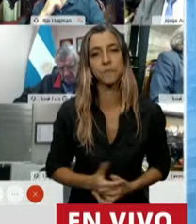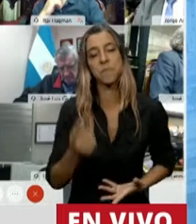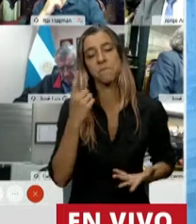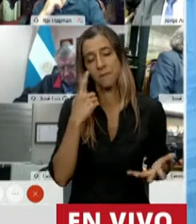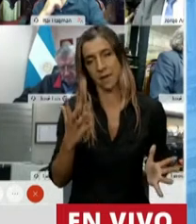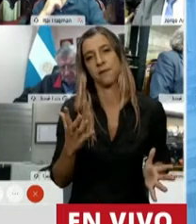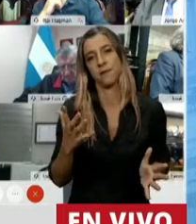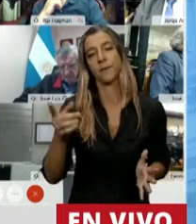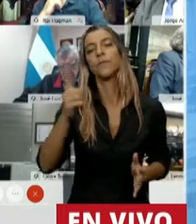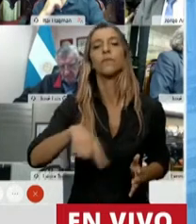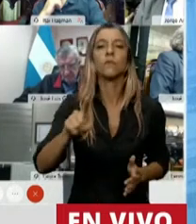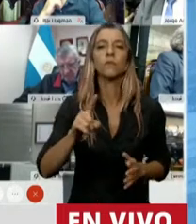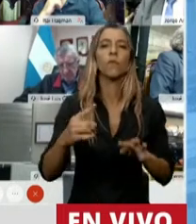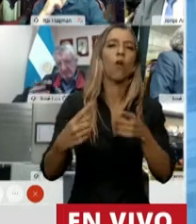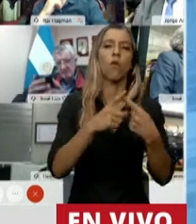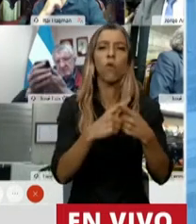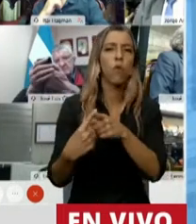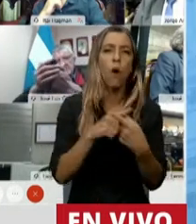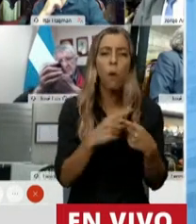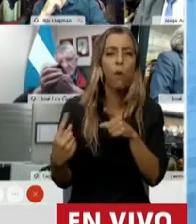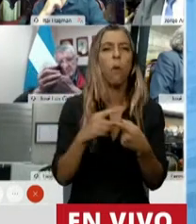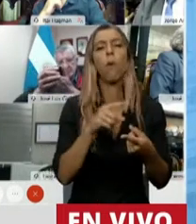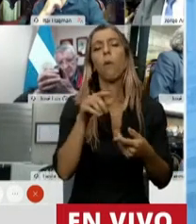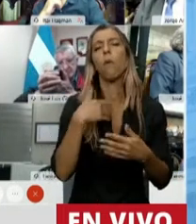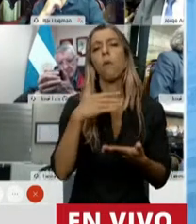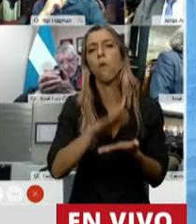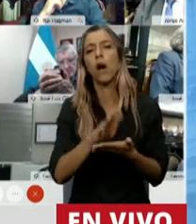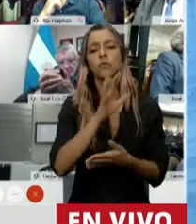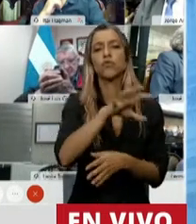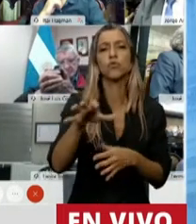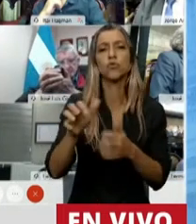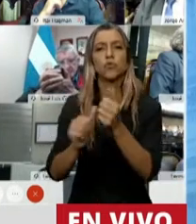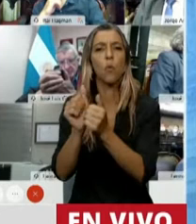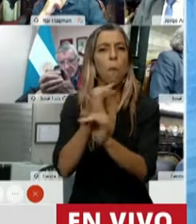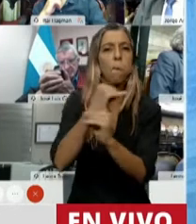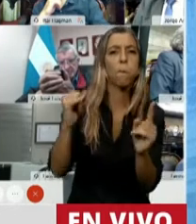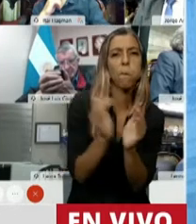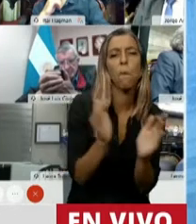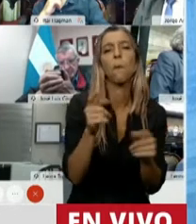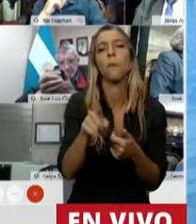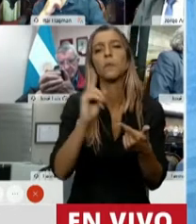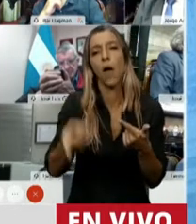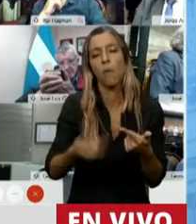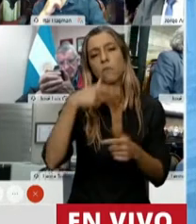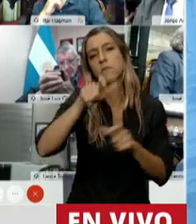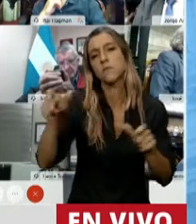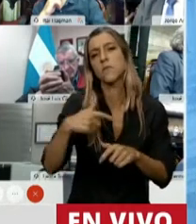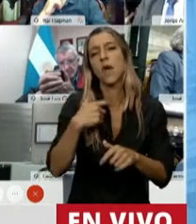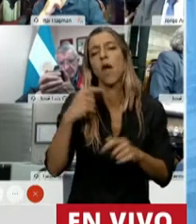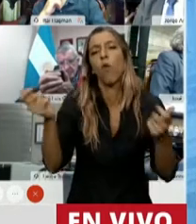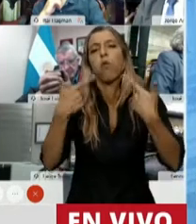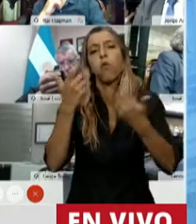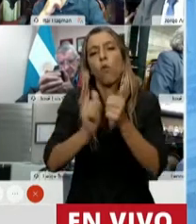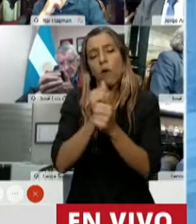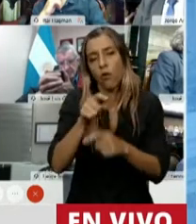puesto en discusión y han puesto las pymes y a los empresarios al orden del día en sus argumentos.